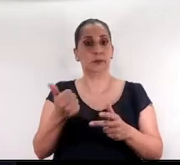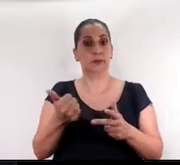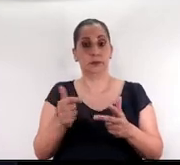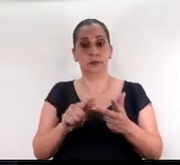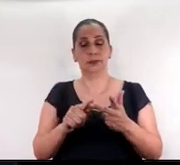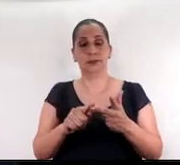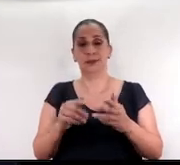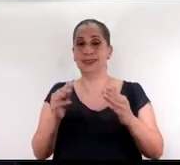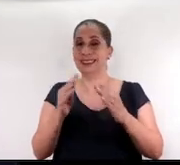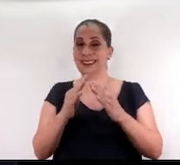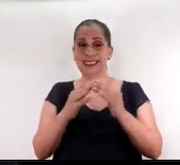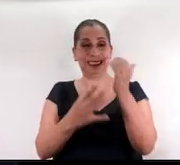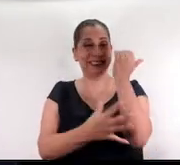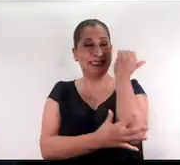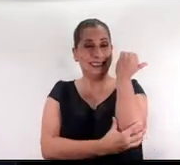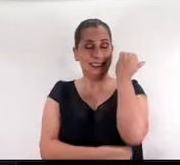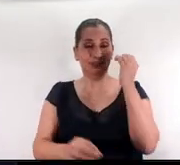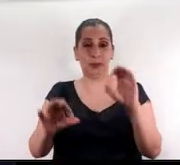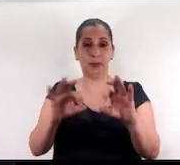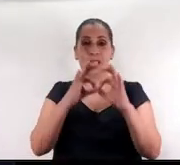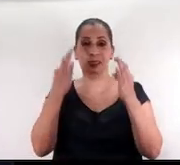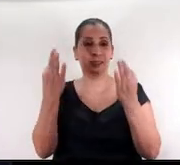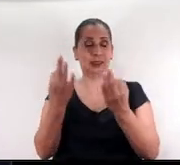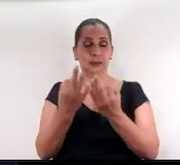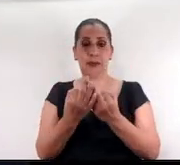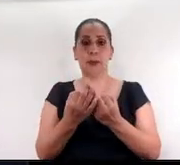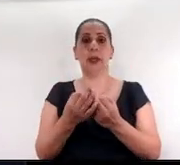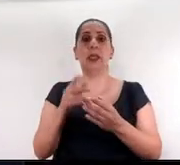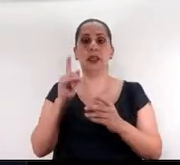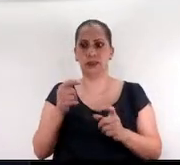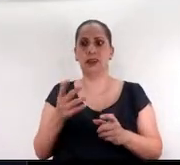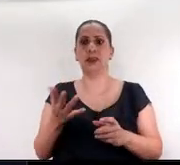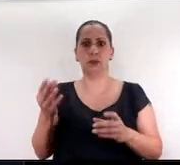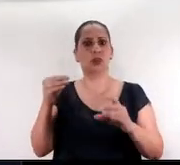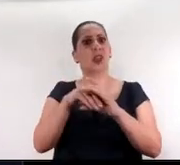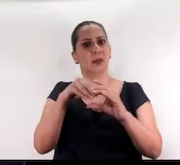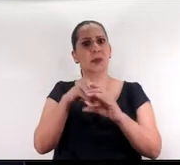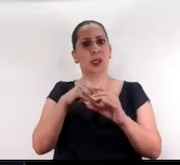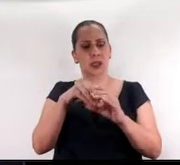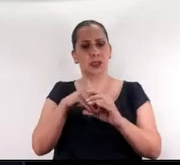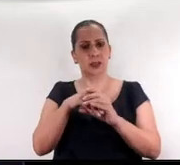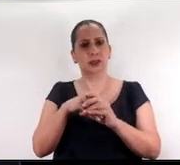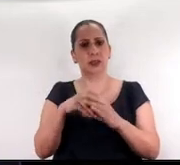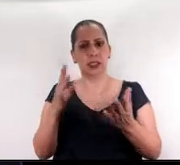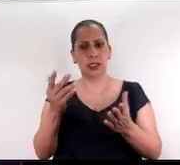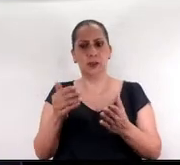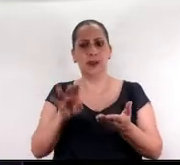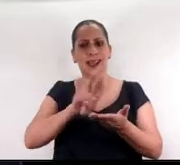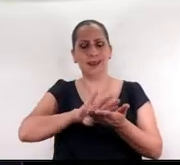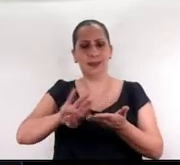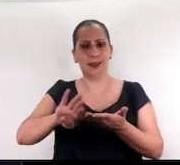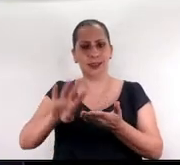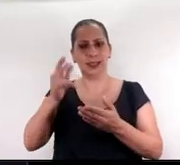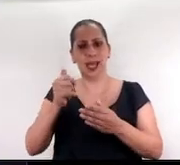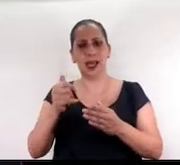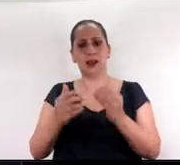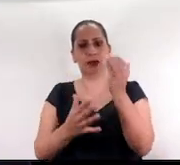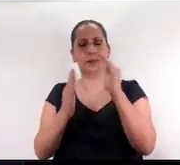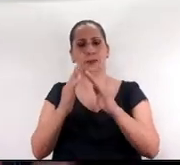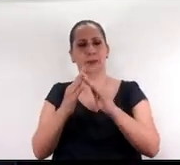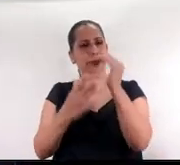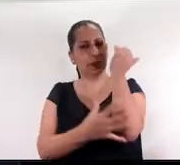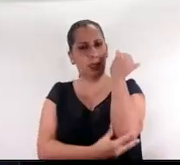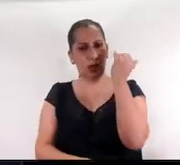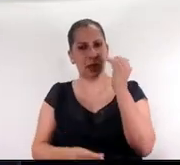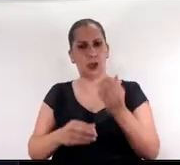extrema, algunas cosas que las que he dicho, pero volver a invertir en erradicación de precarios y